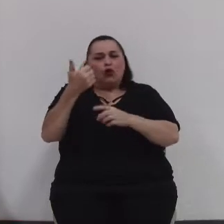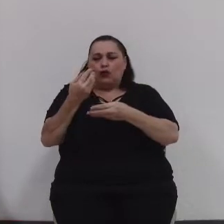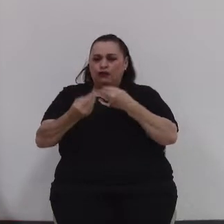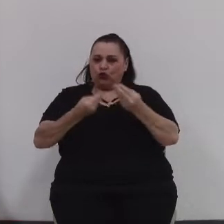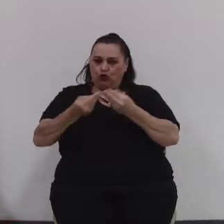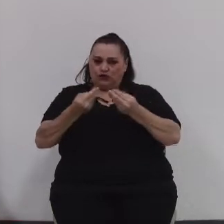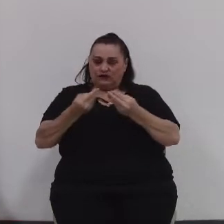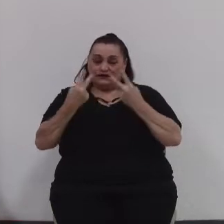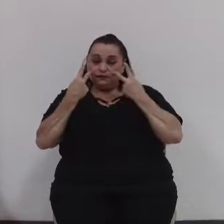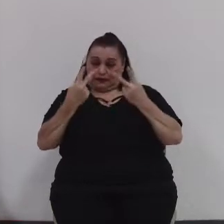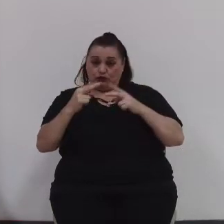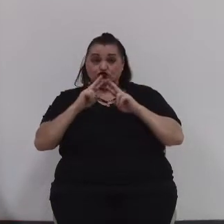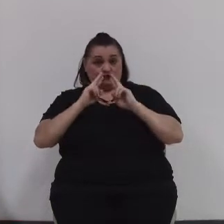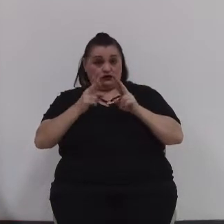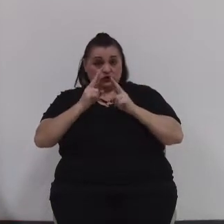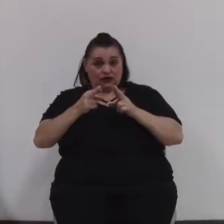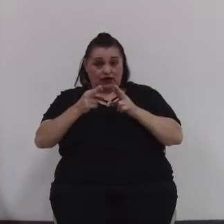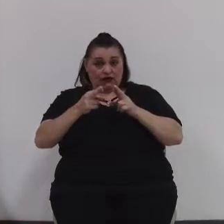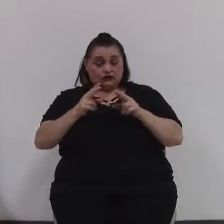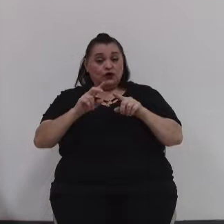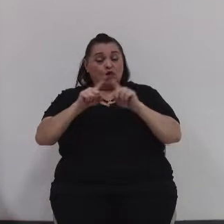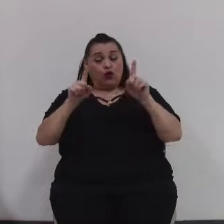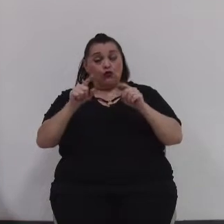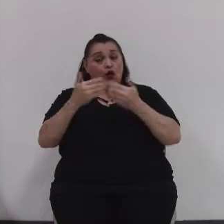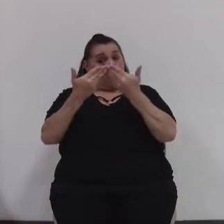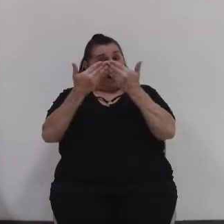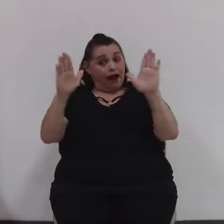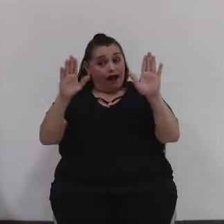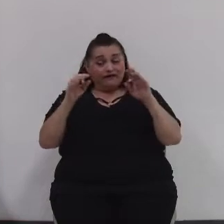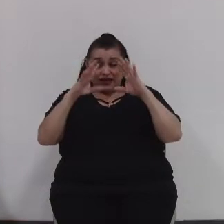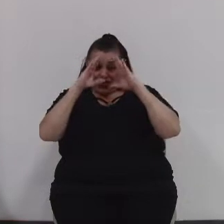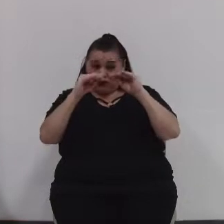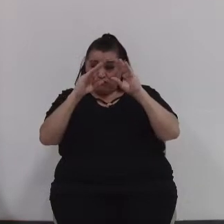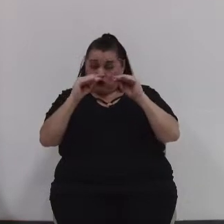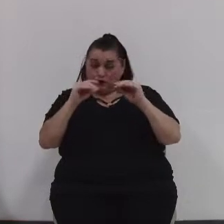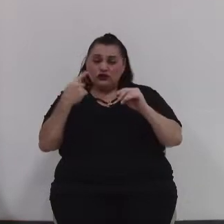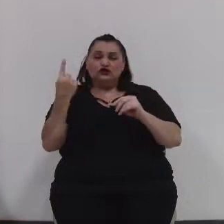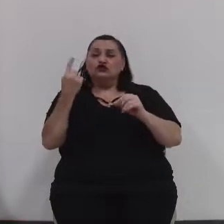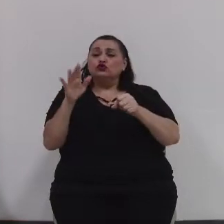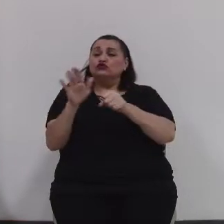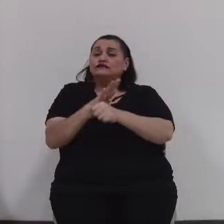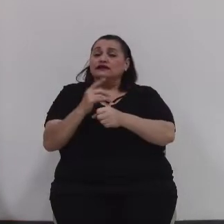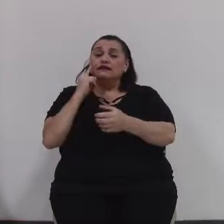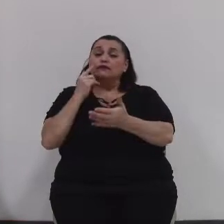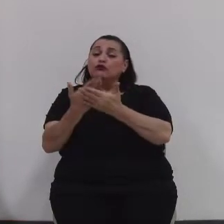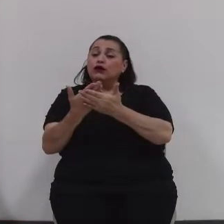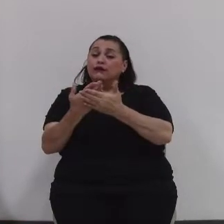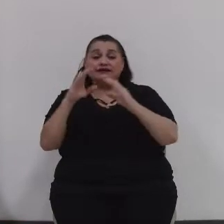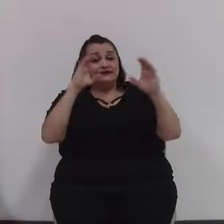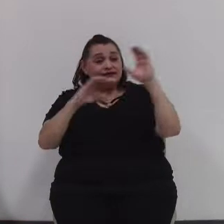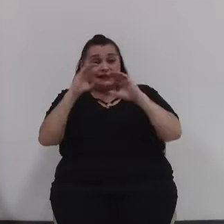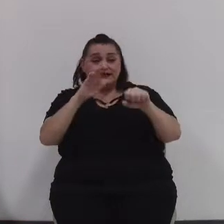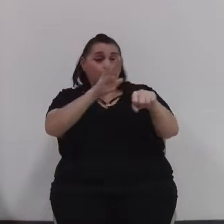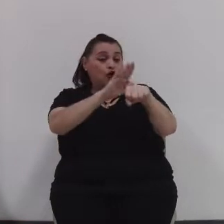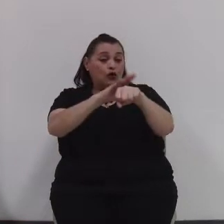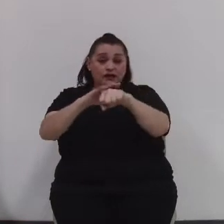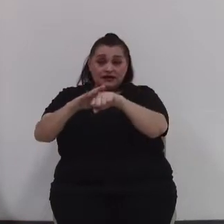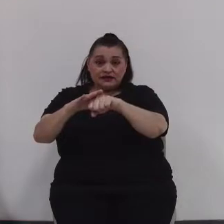los resultados. Como advierte el informe, ya no basta la evidencia y la ciencia para convocar y